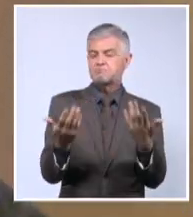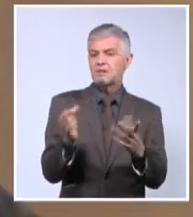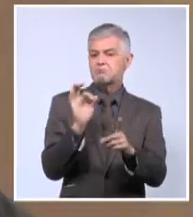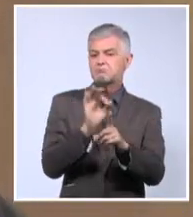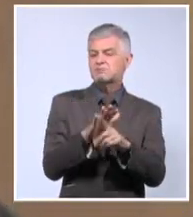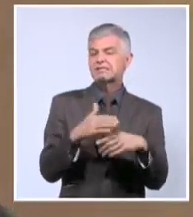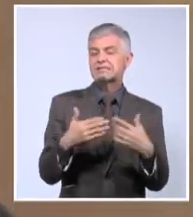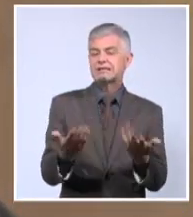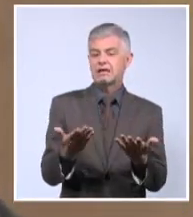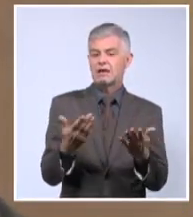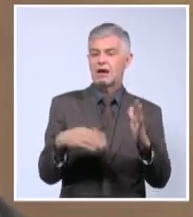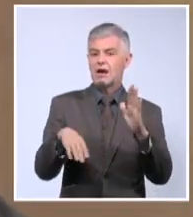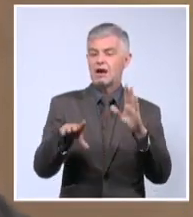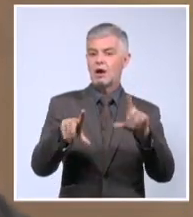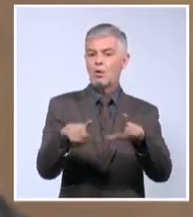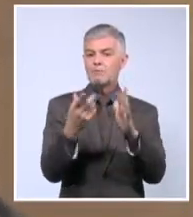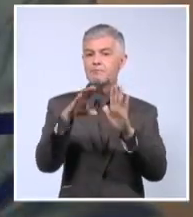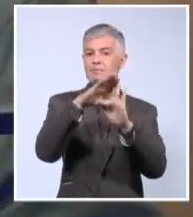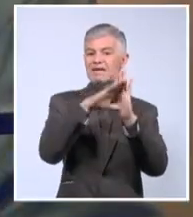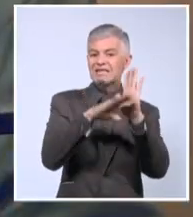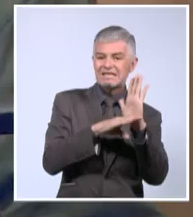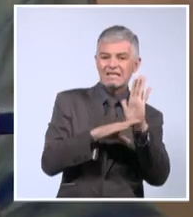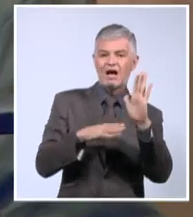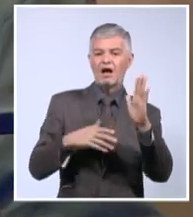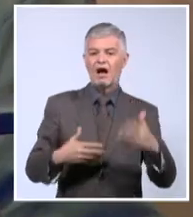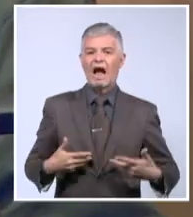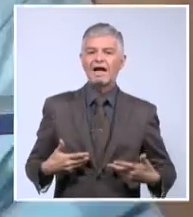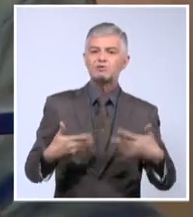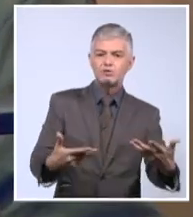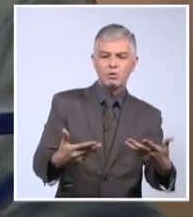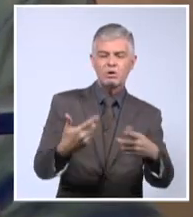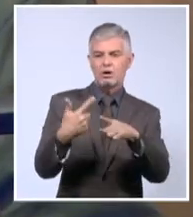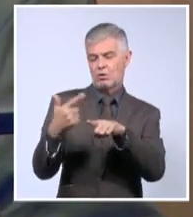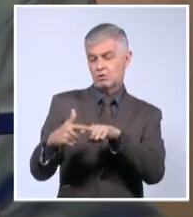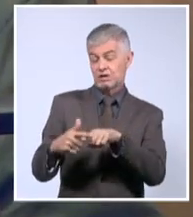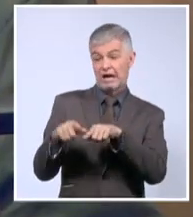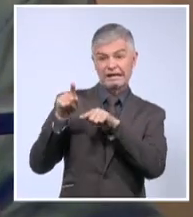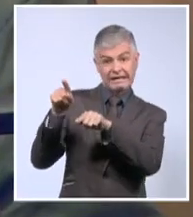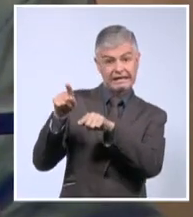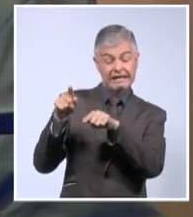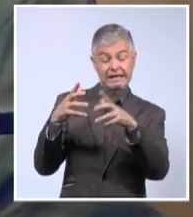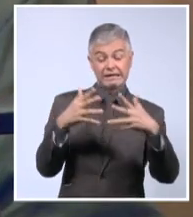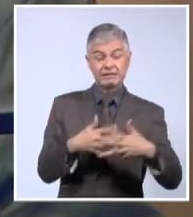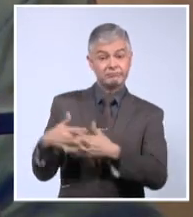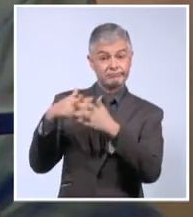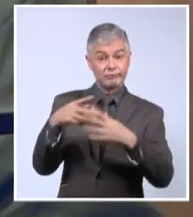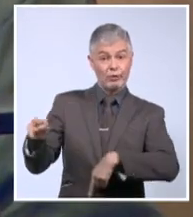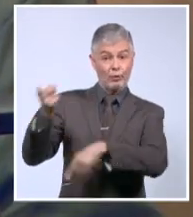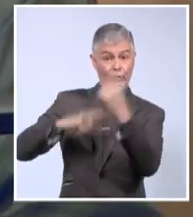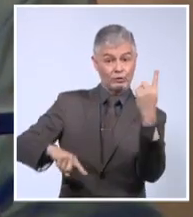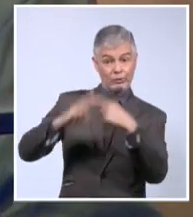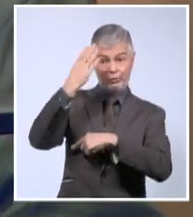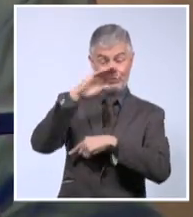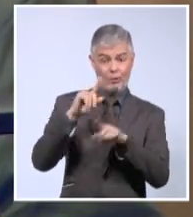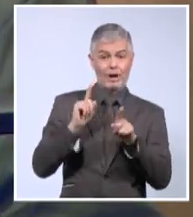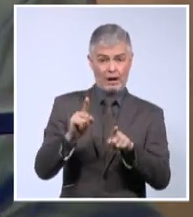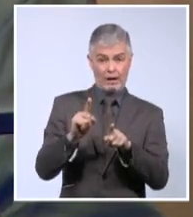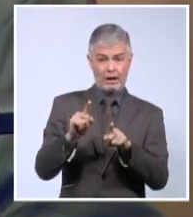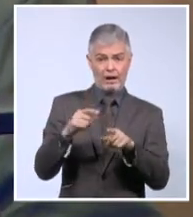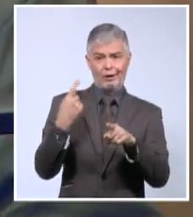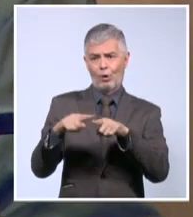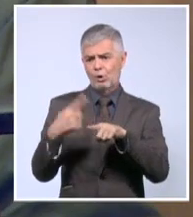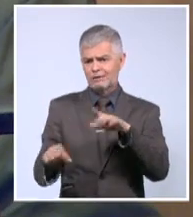las medidas y acciones que ha ido tomando el enemigo, ya también de